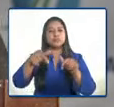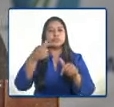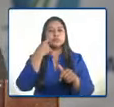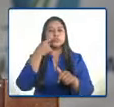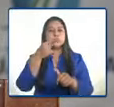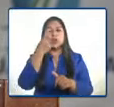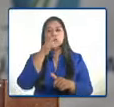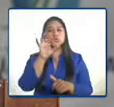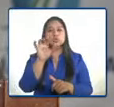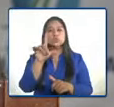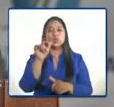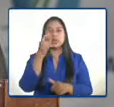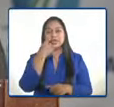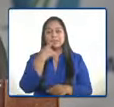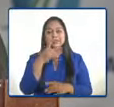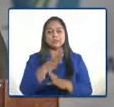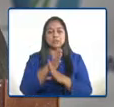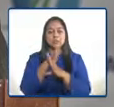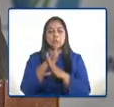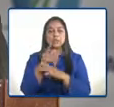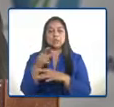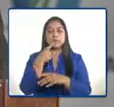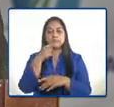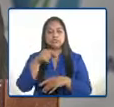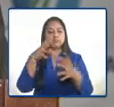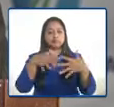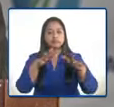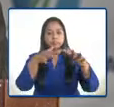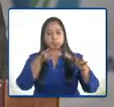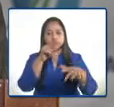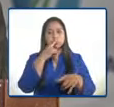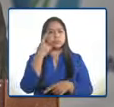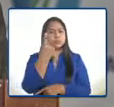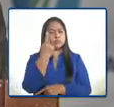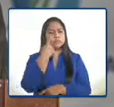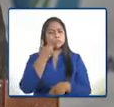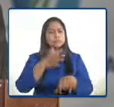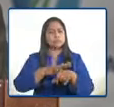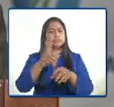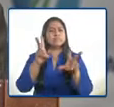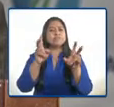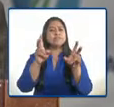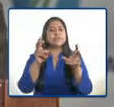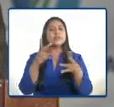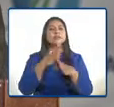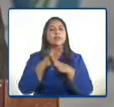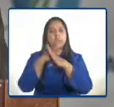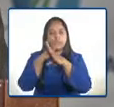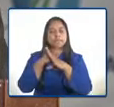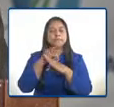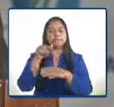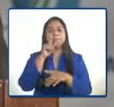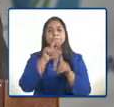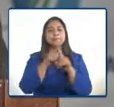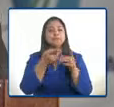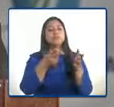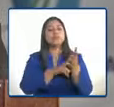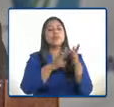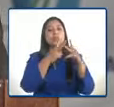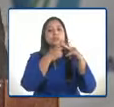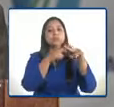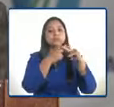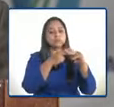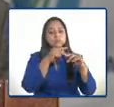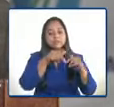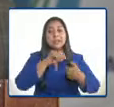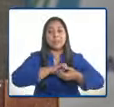uno de los convenios internacionales más importantes que hablan acerca de seguridad. Y una enmienda llevada a cabo en este